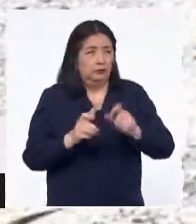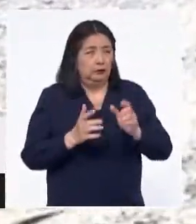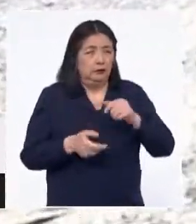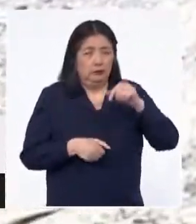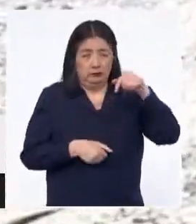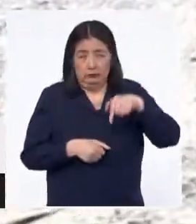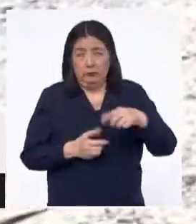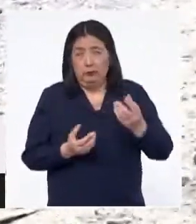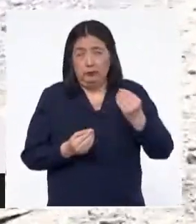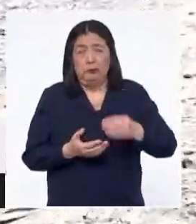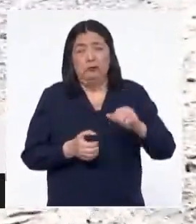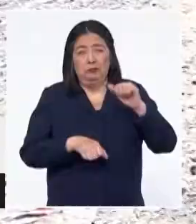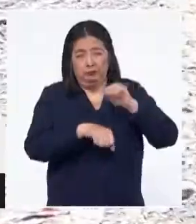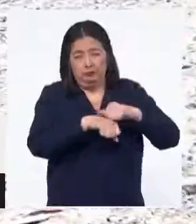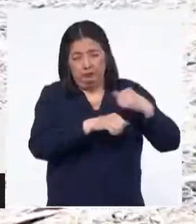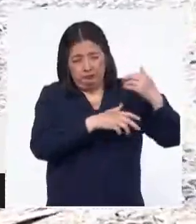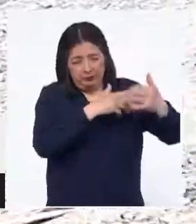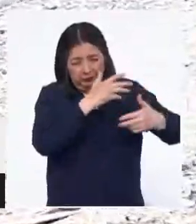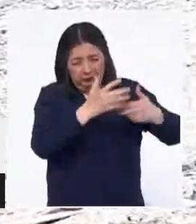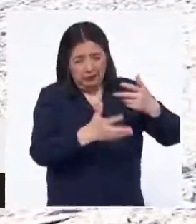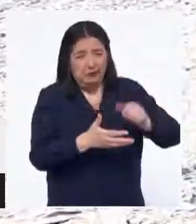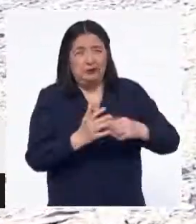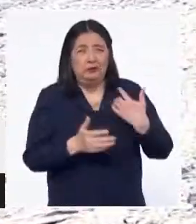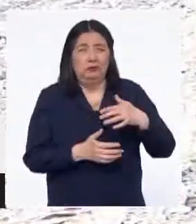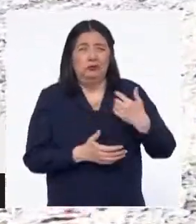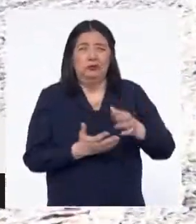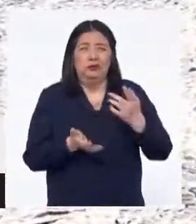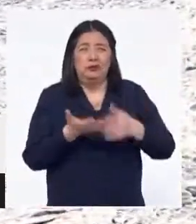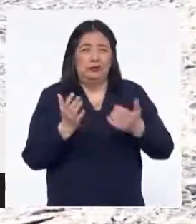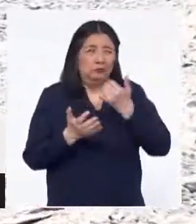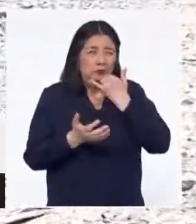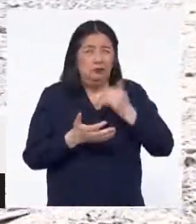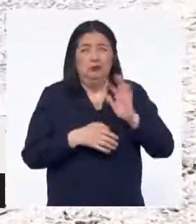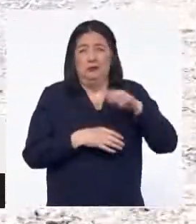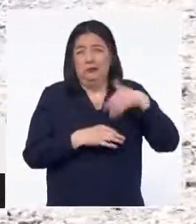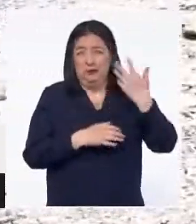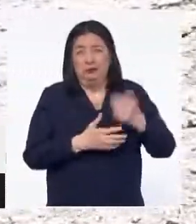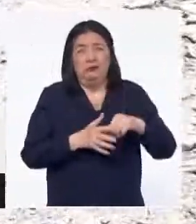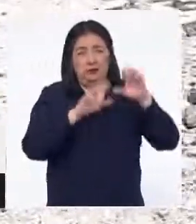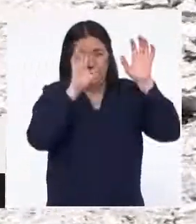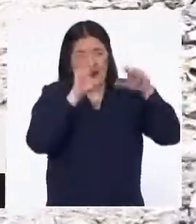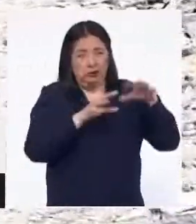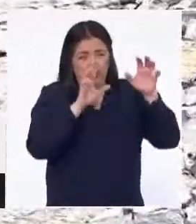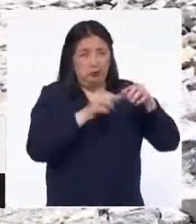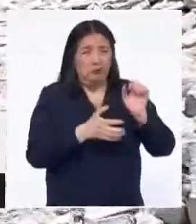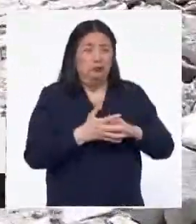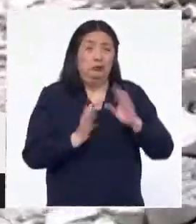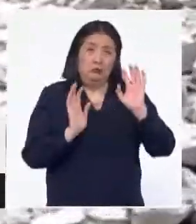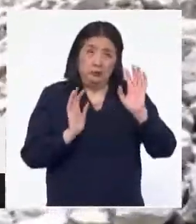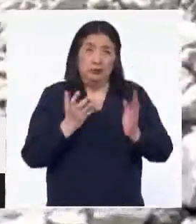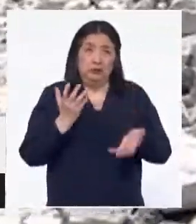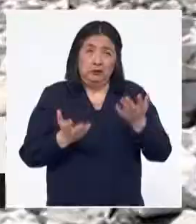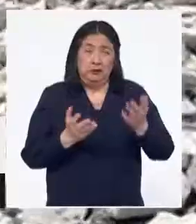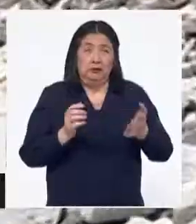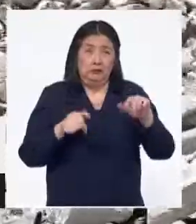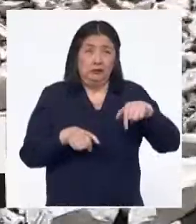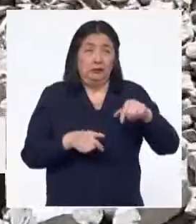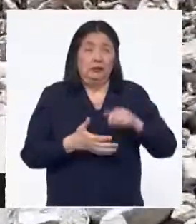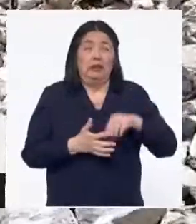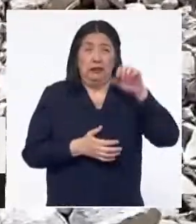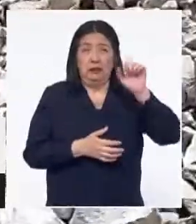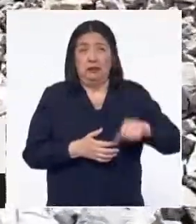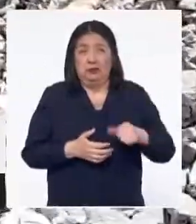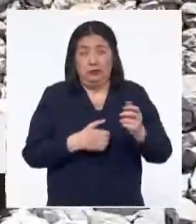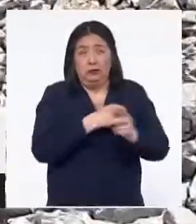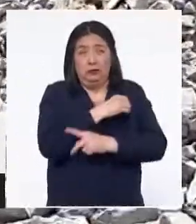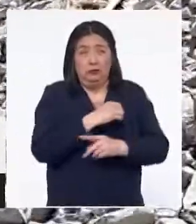sepultadas por el lodo y piedras producto de un huaico que ocurrió tras las intensas lluvias que también se prevén podría ocurrir en el sur del país.